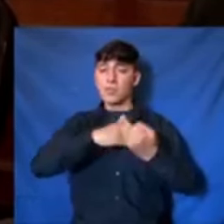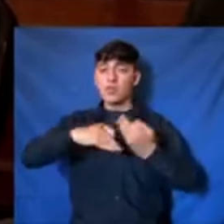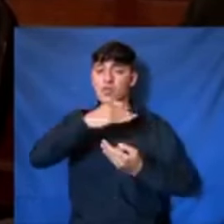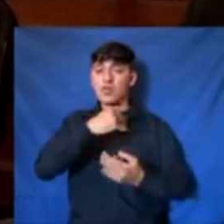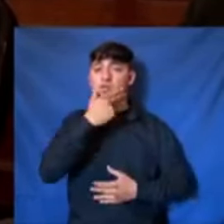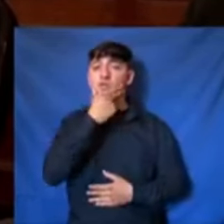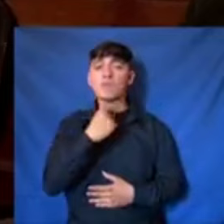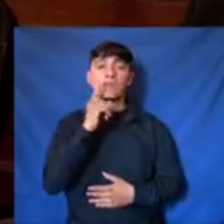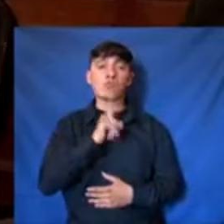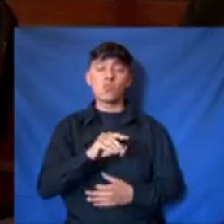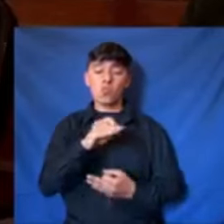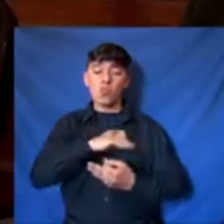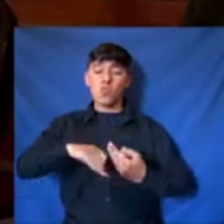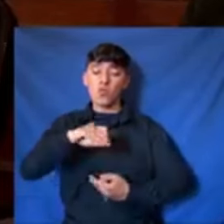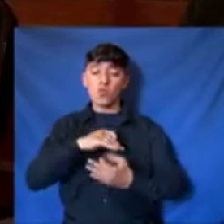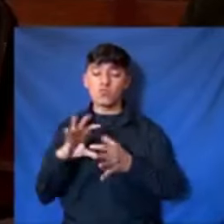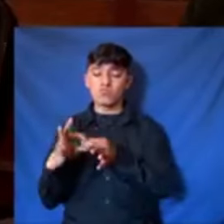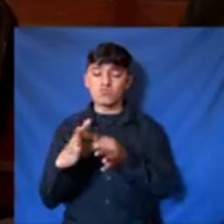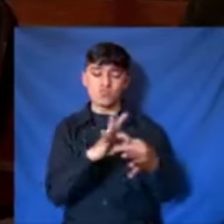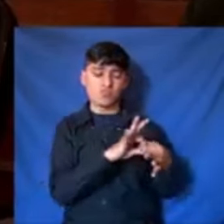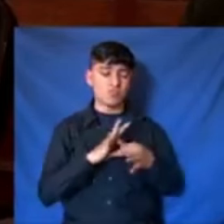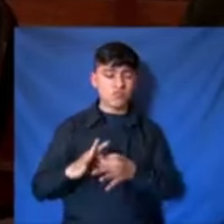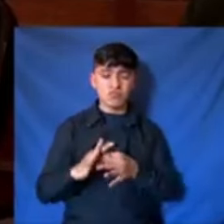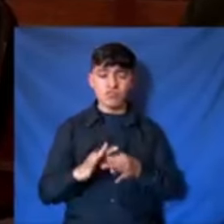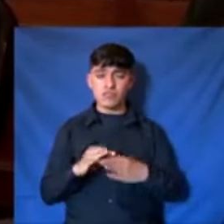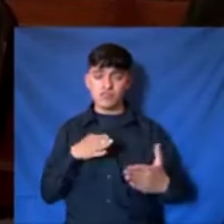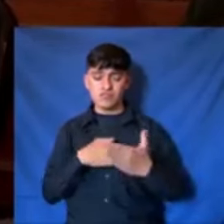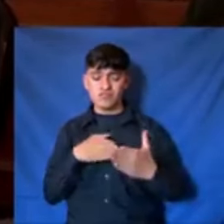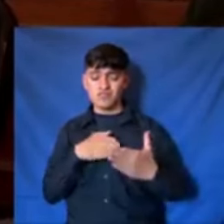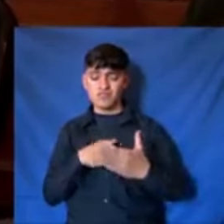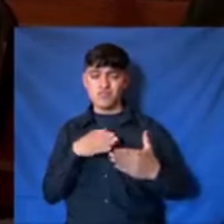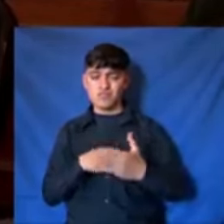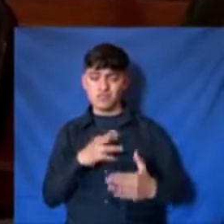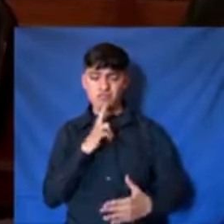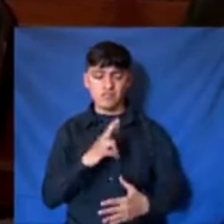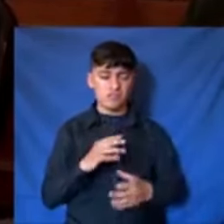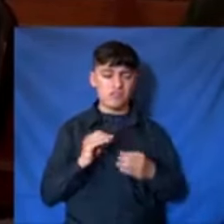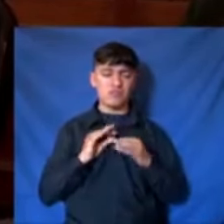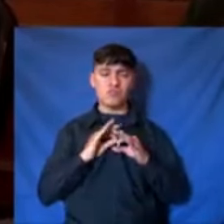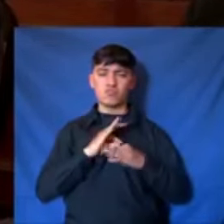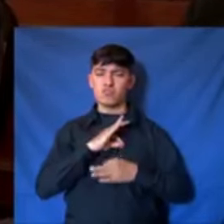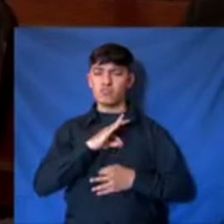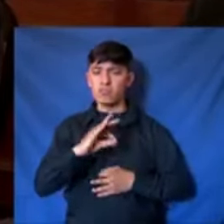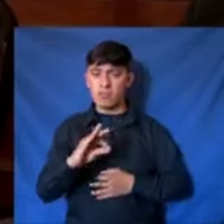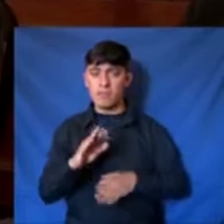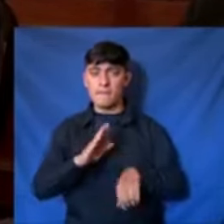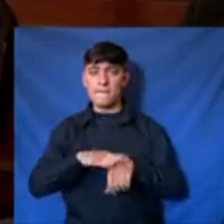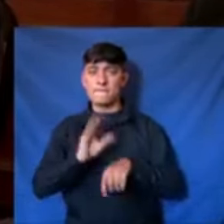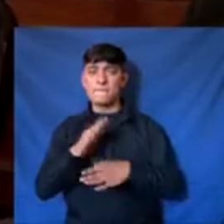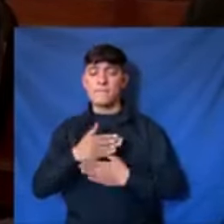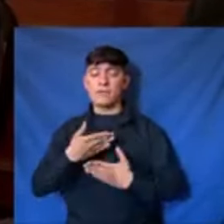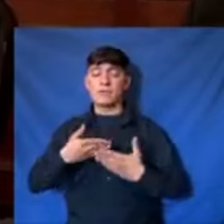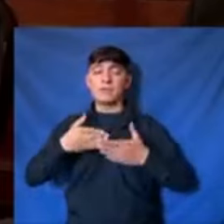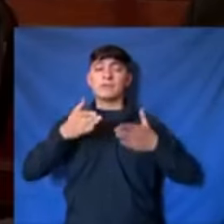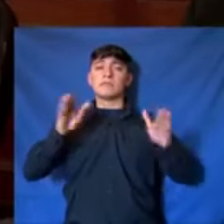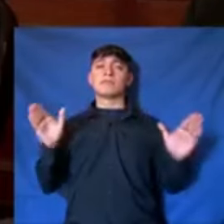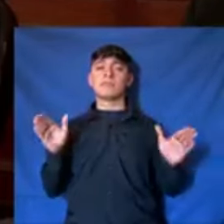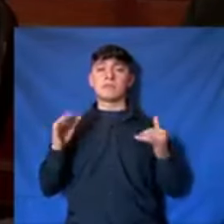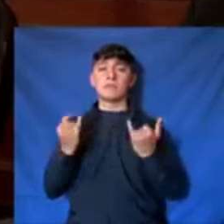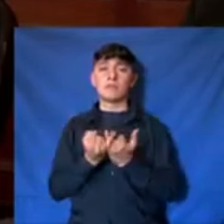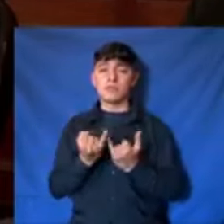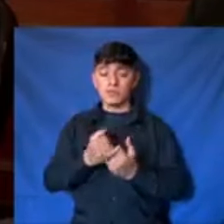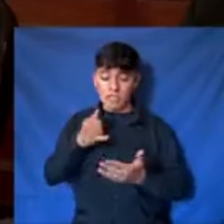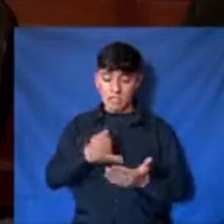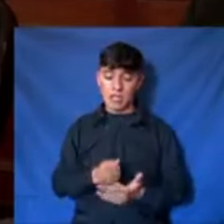hemos podido colaborar con nuestros desafíos, con nuestras virtudes y planteando un contexto nacional cada vez más adverso, porque somos los